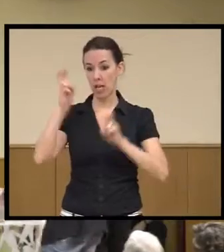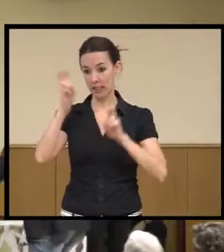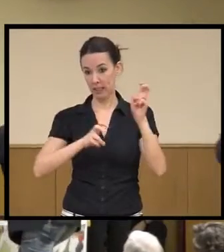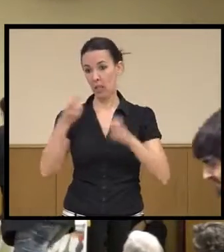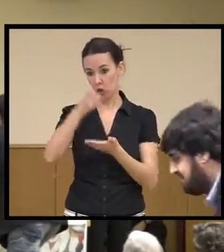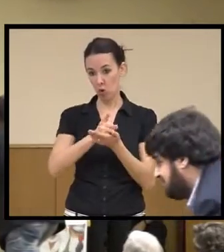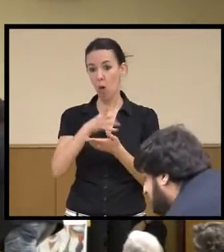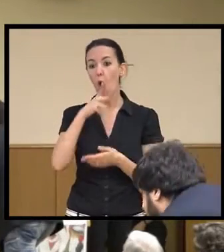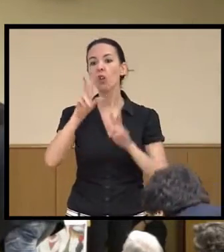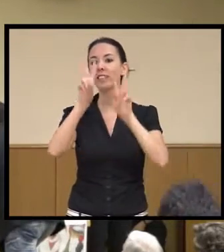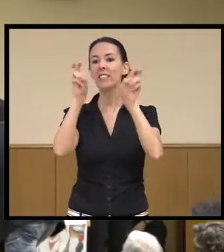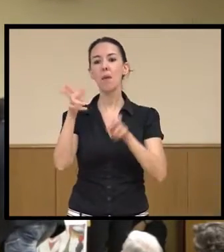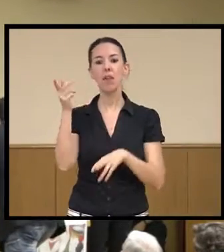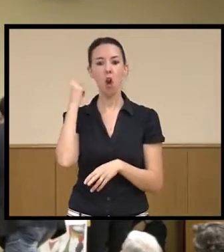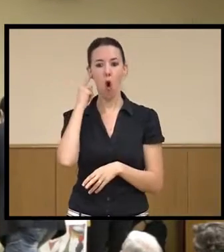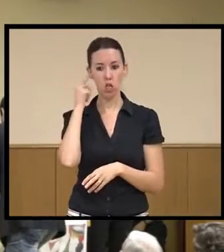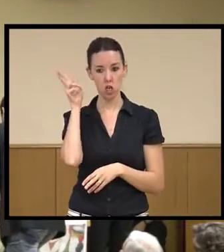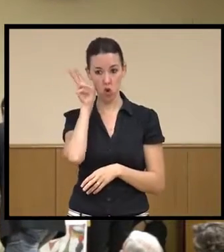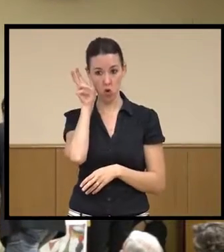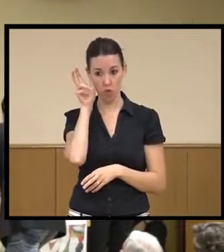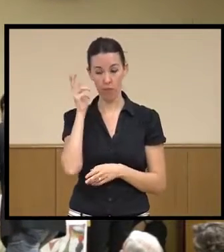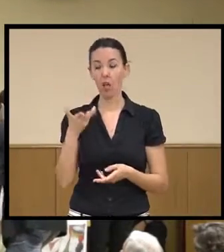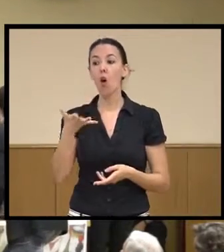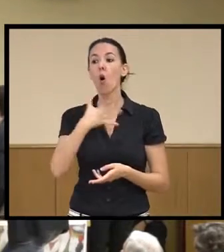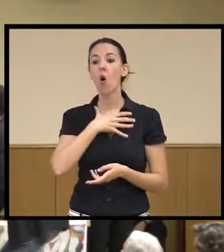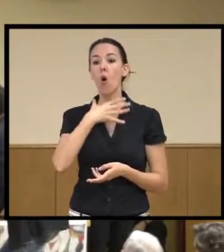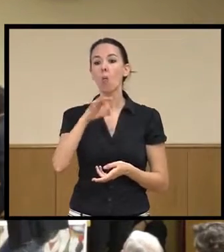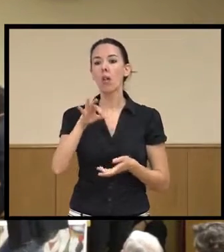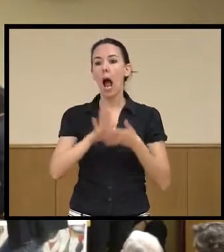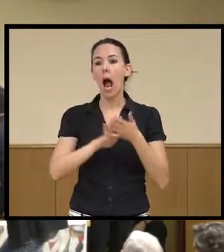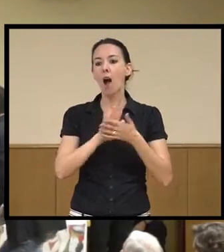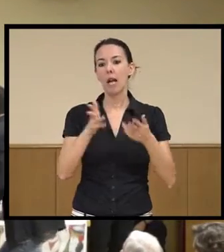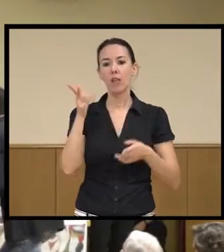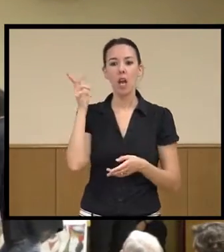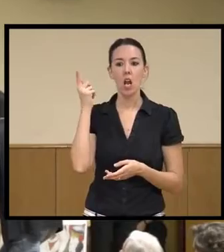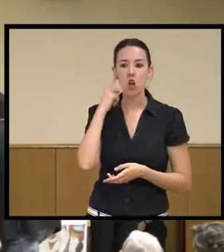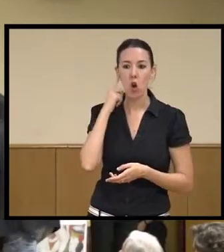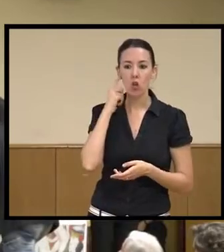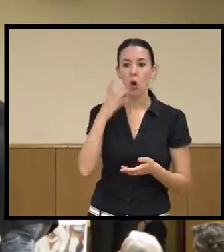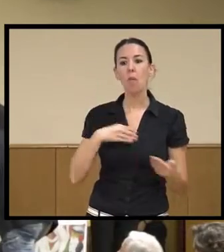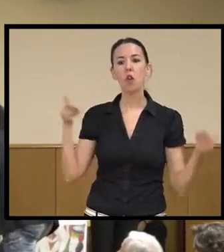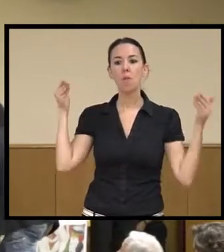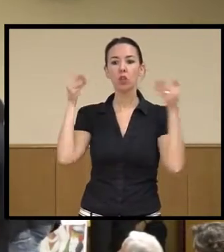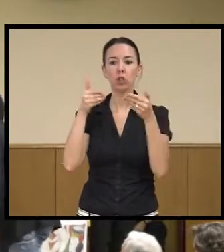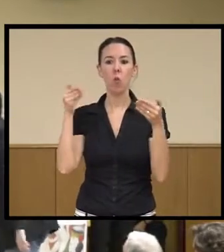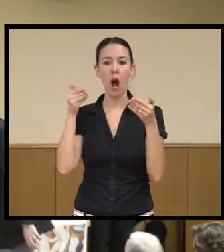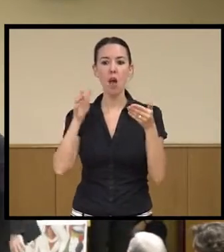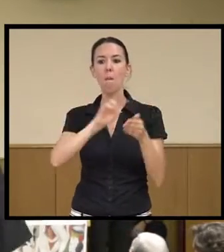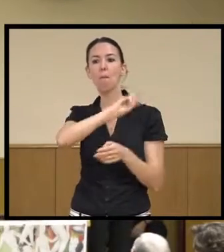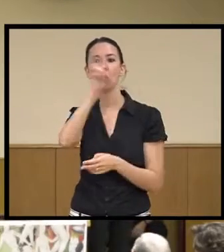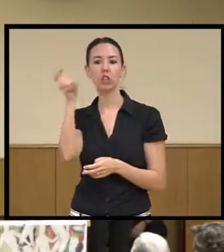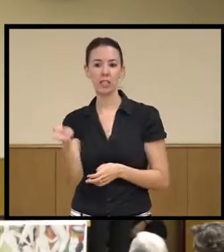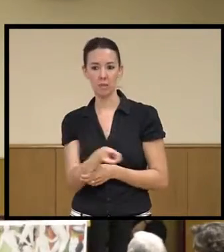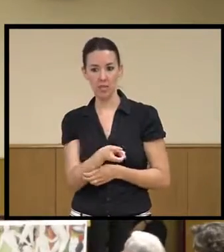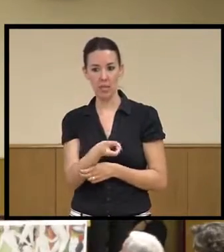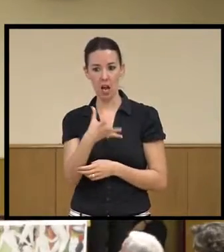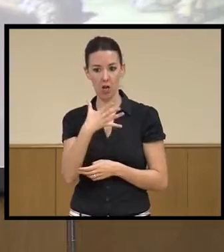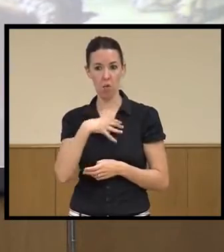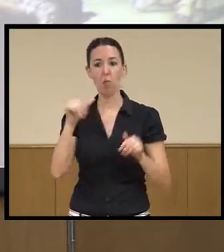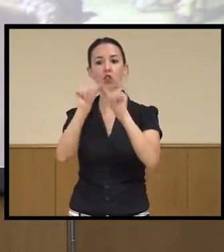oído. Quizás a la hora de tratar el oído podemos abarcarlo desde una perspectiva multidisciplinar, podríamos hablar de su